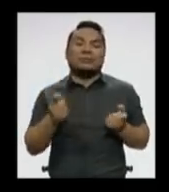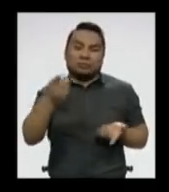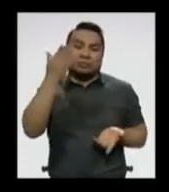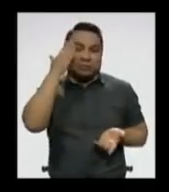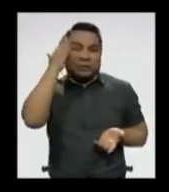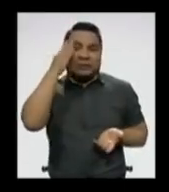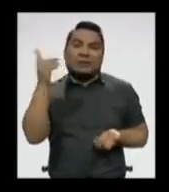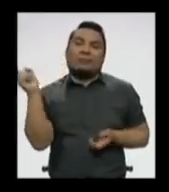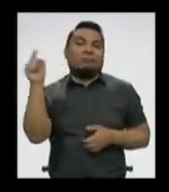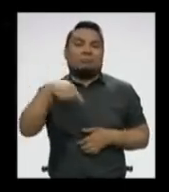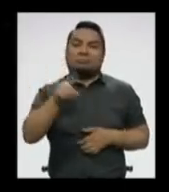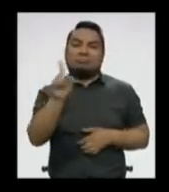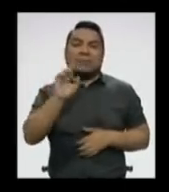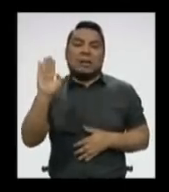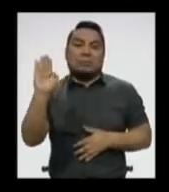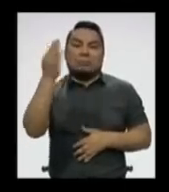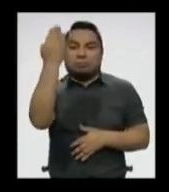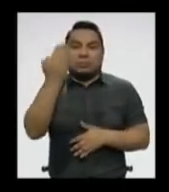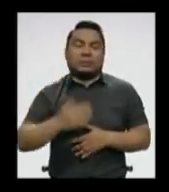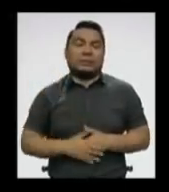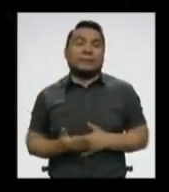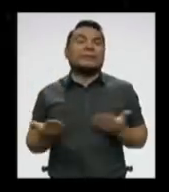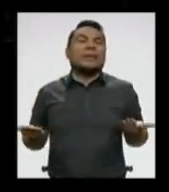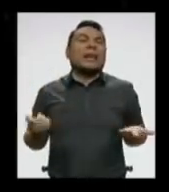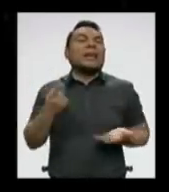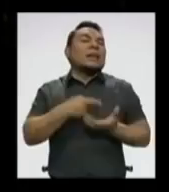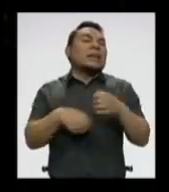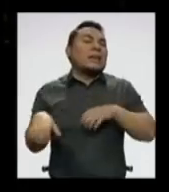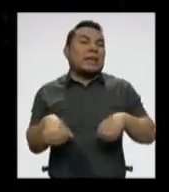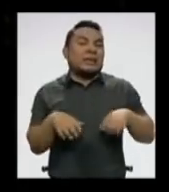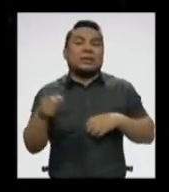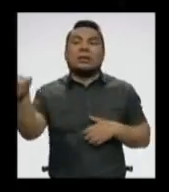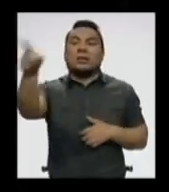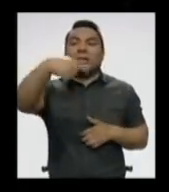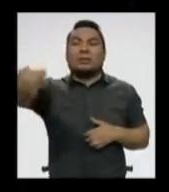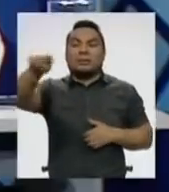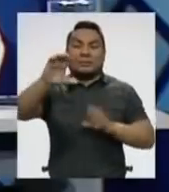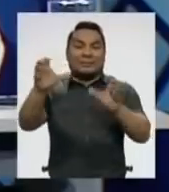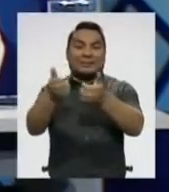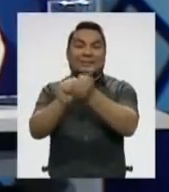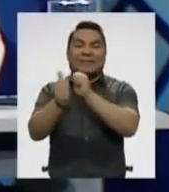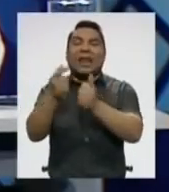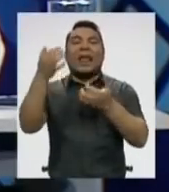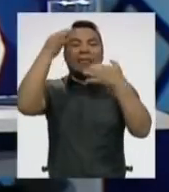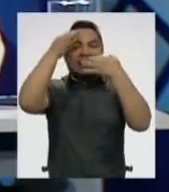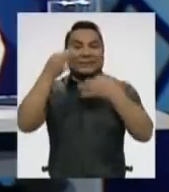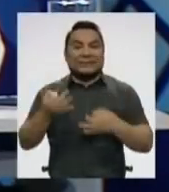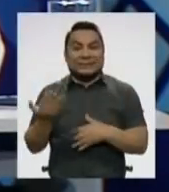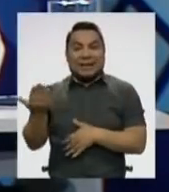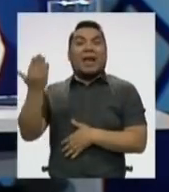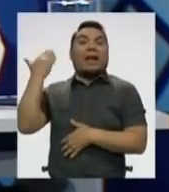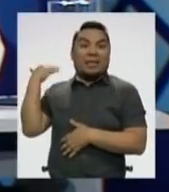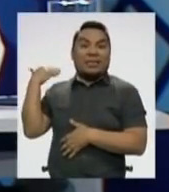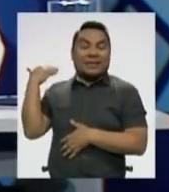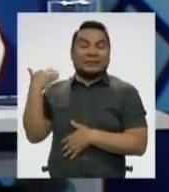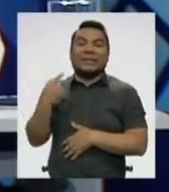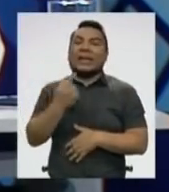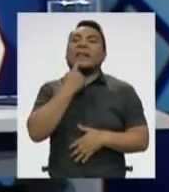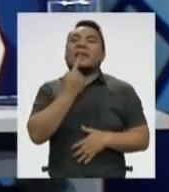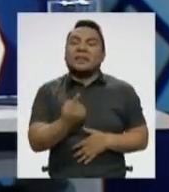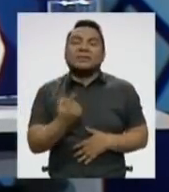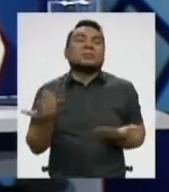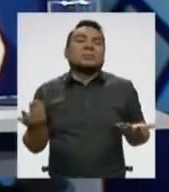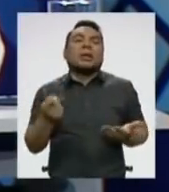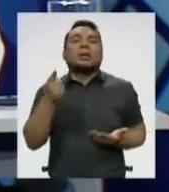noche, no ha asistido al debate. Lo decidido entre todas las personas involucradas en la organización con anticipación es